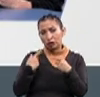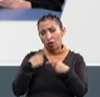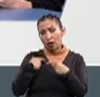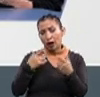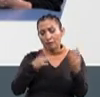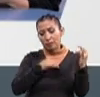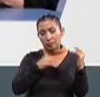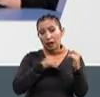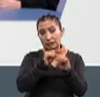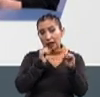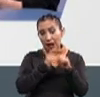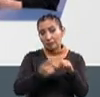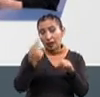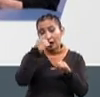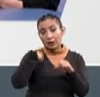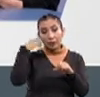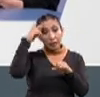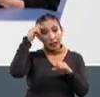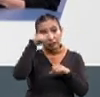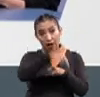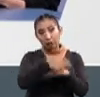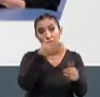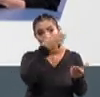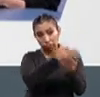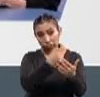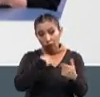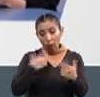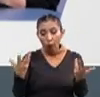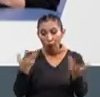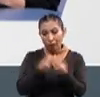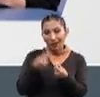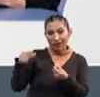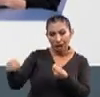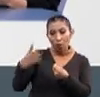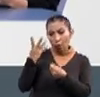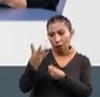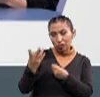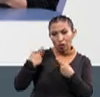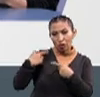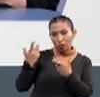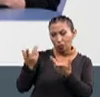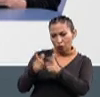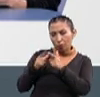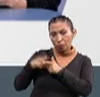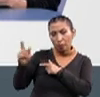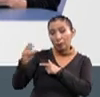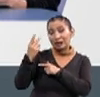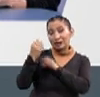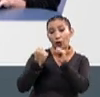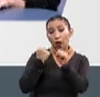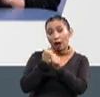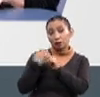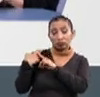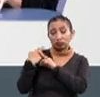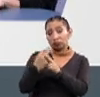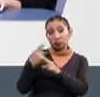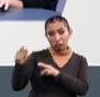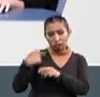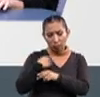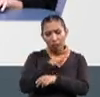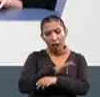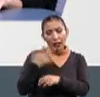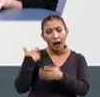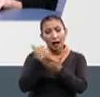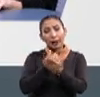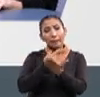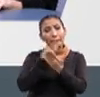importante. Sí, sí. Acabo de tocar en la sala principal del Palacio de Bellas Artes, junto con ellos en su gala conmemorativa por los 25 años. Y bueno, he tenido la posibilidad